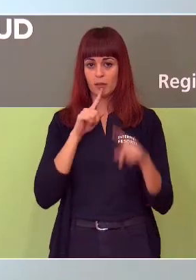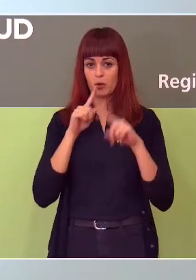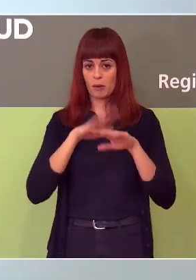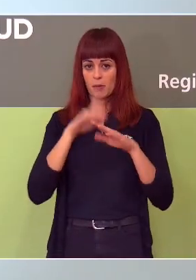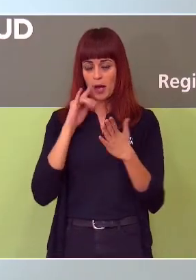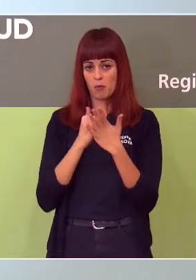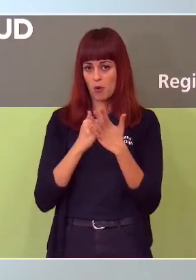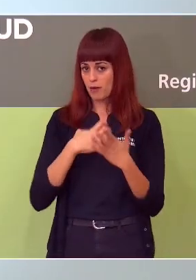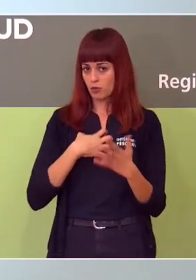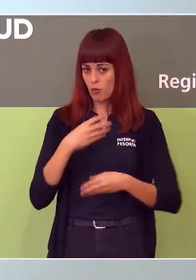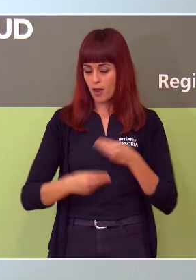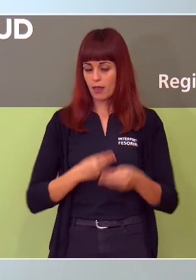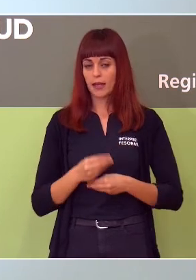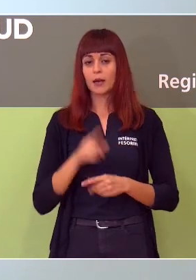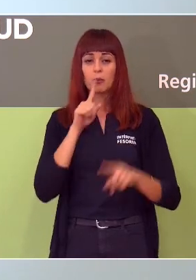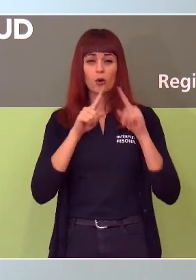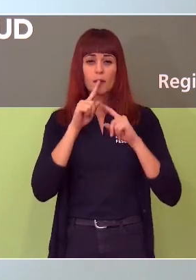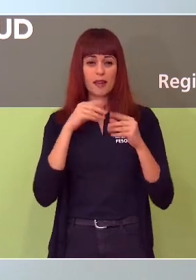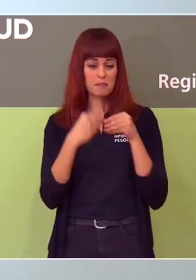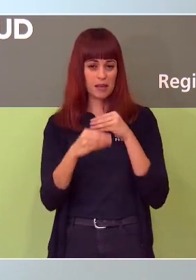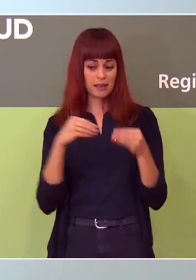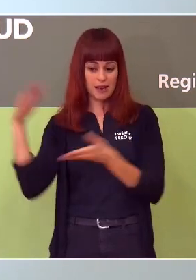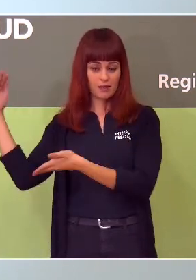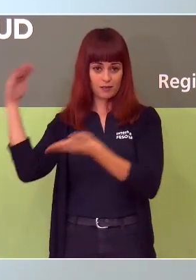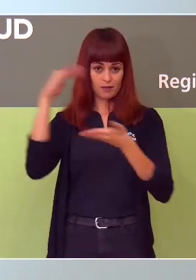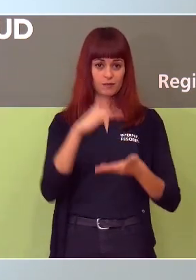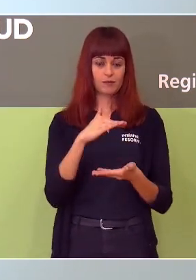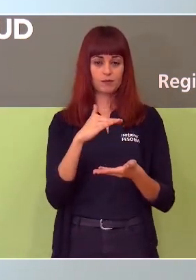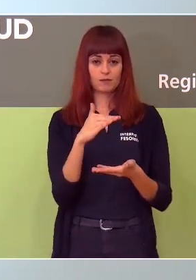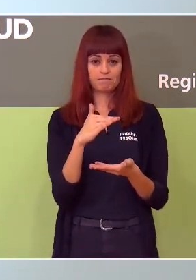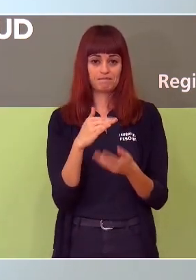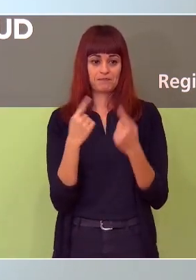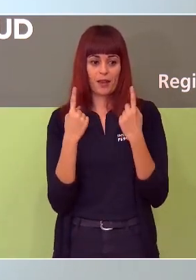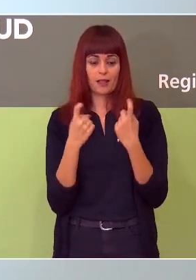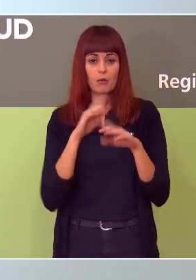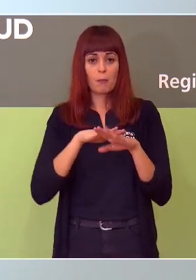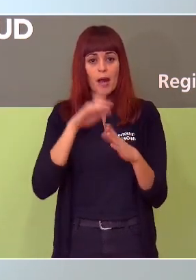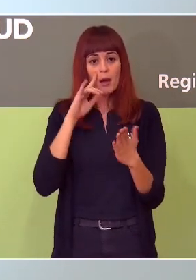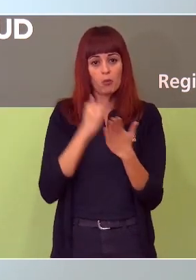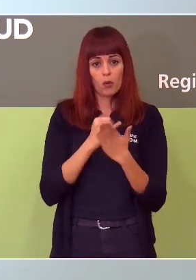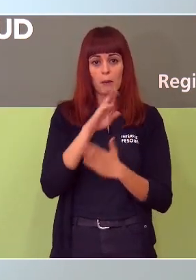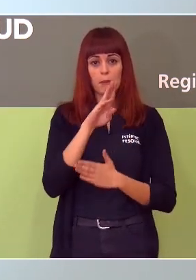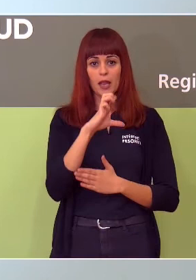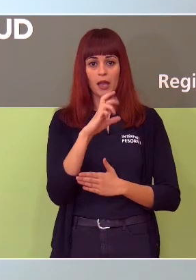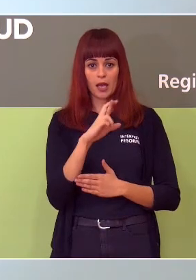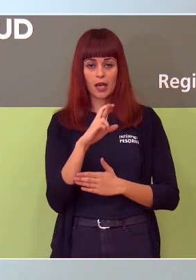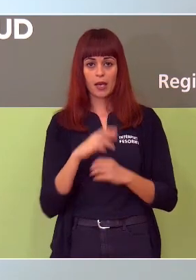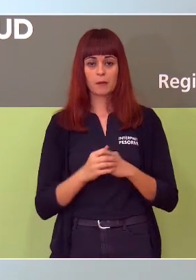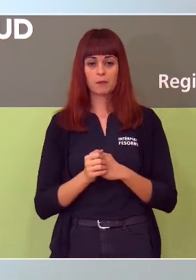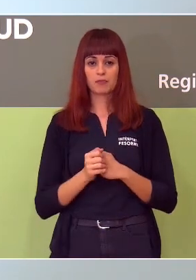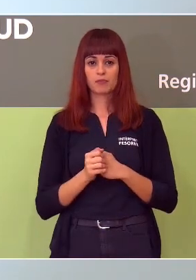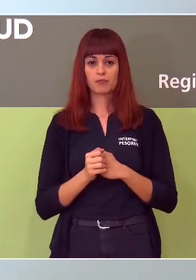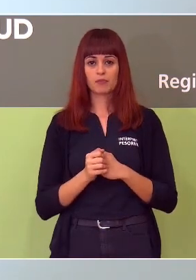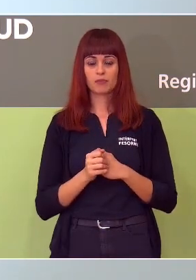región. El problema del abastecimiento del material que se necesita para las PCR van desde incluso el hisopo, que es